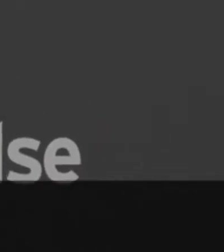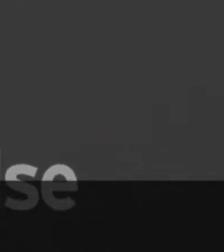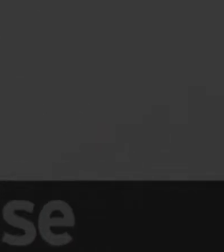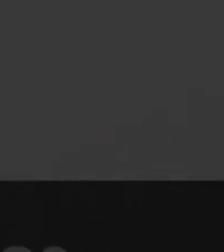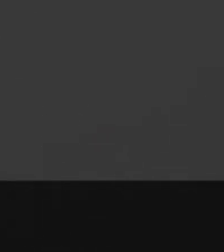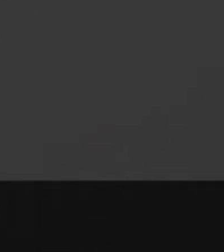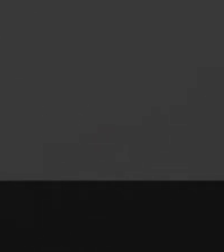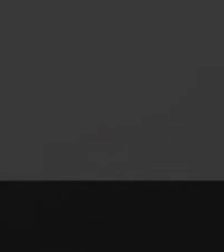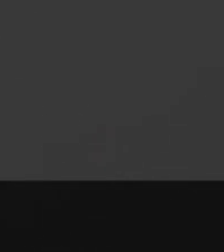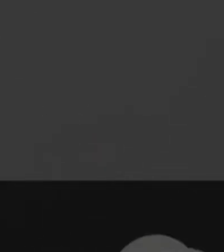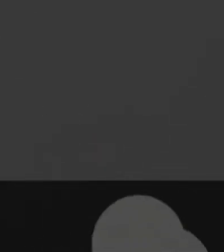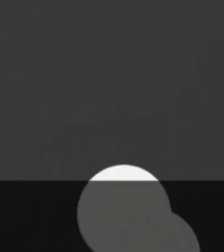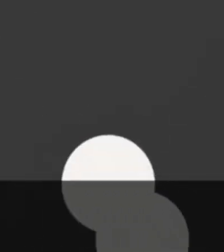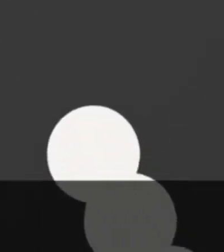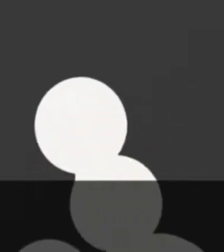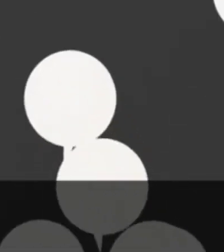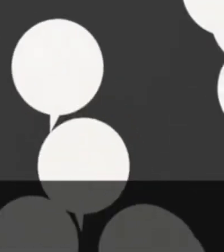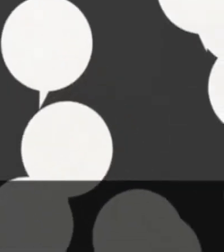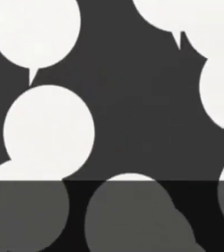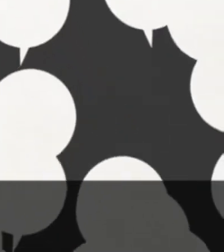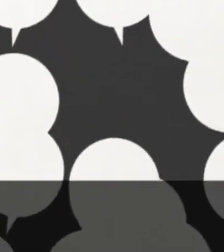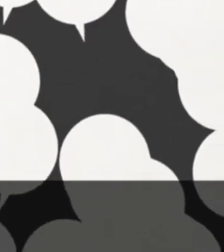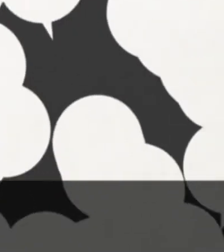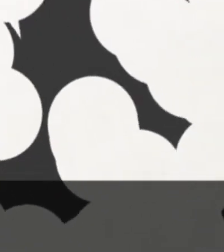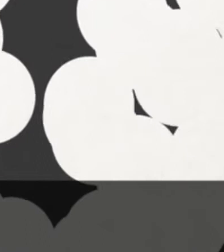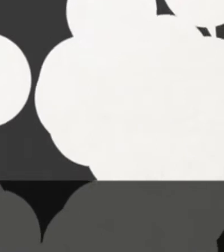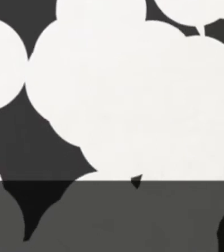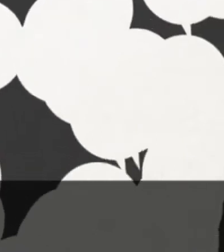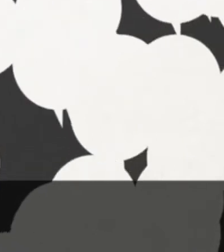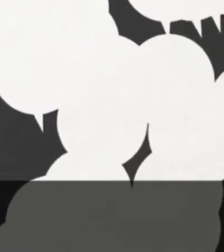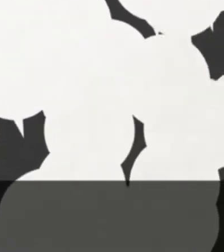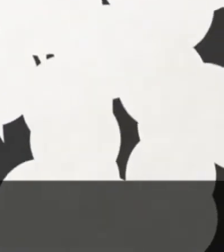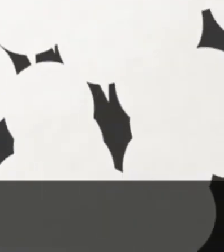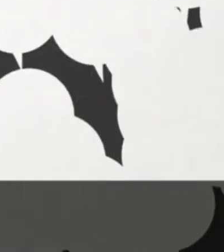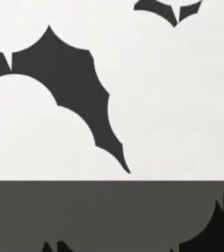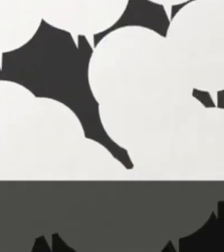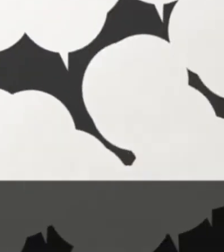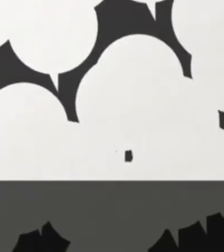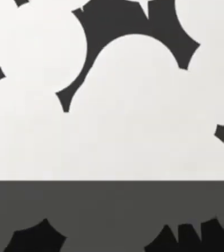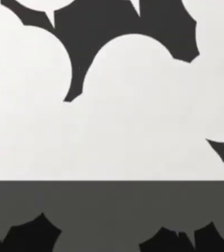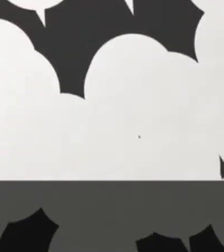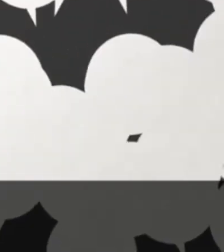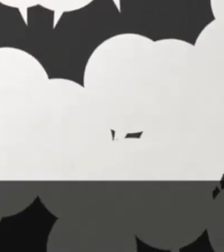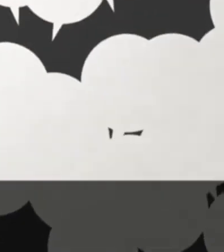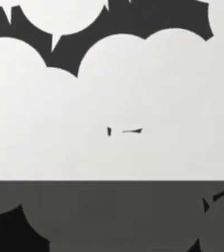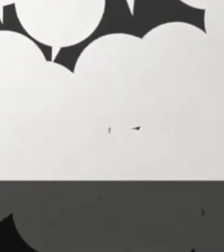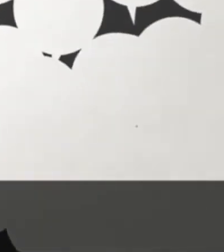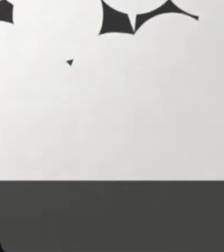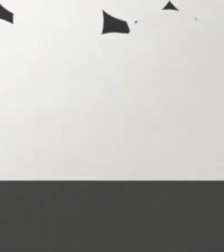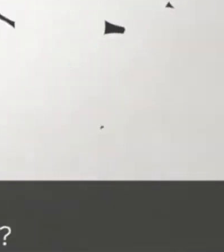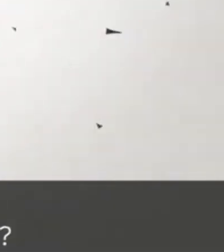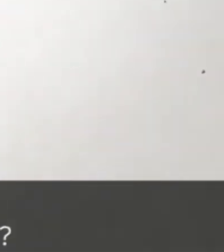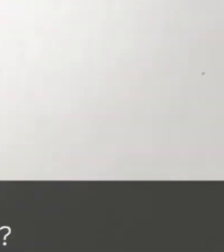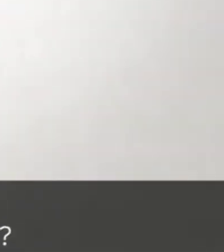more inclusive. Because talking is the first step to action, and better questions mean better